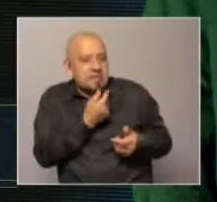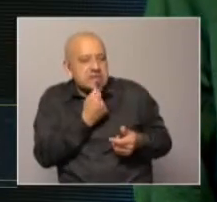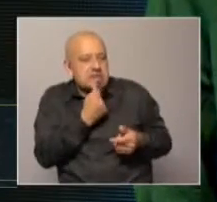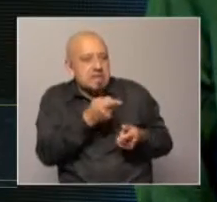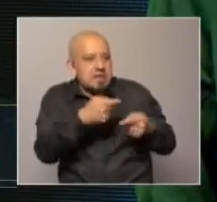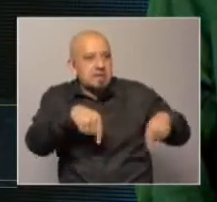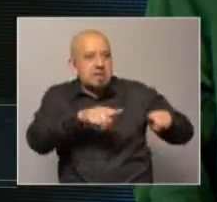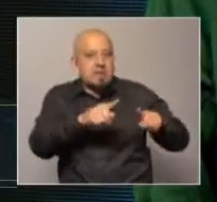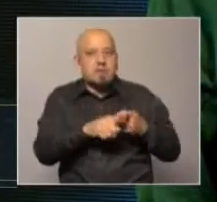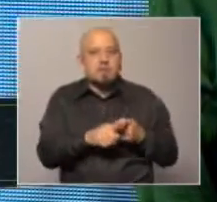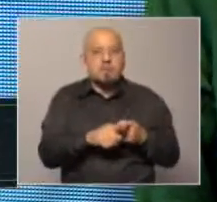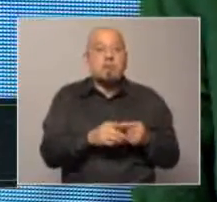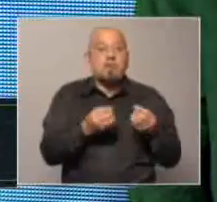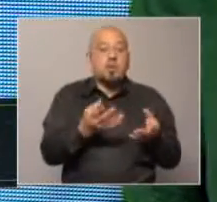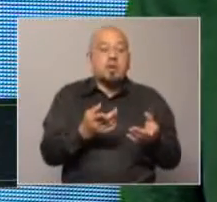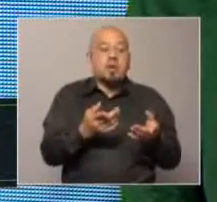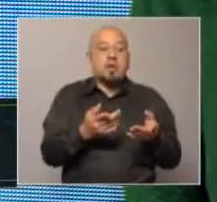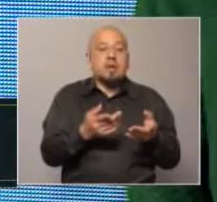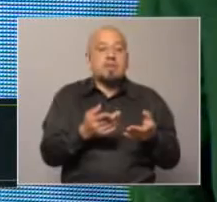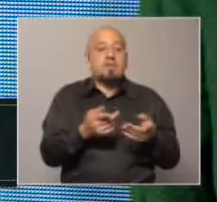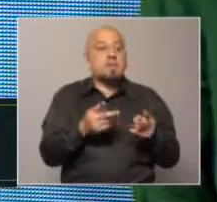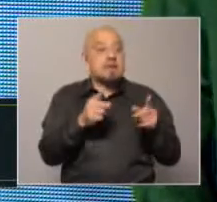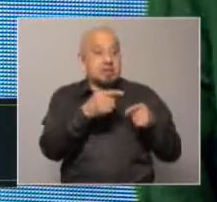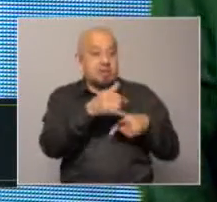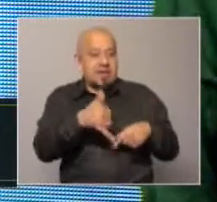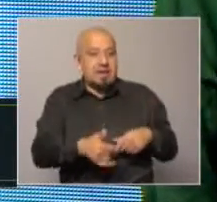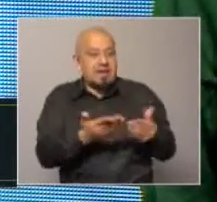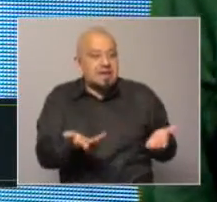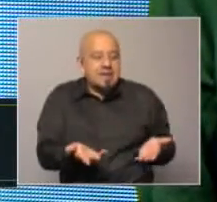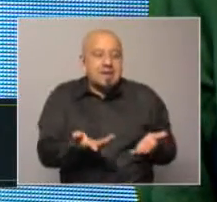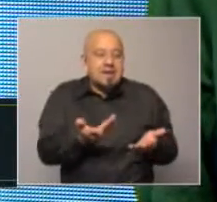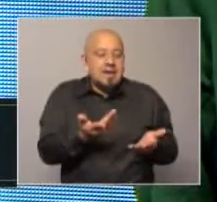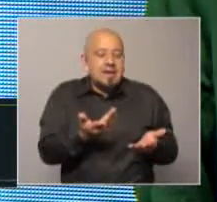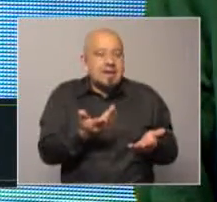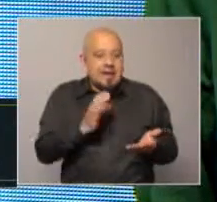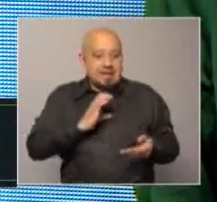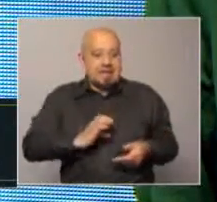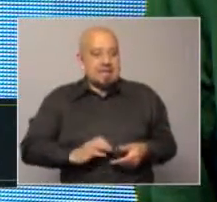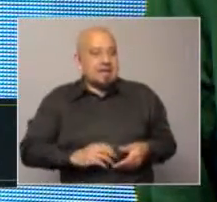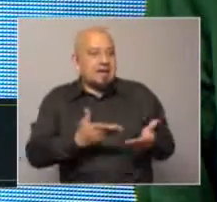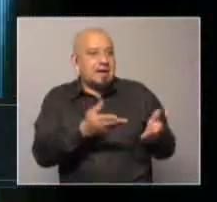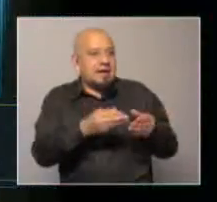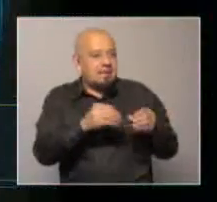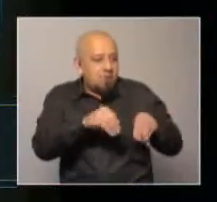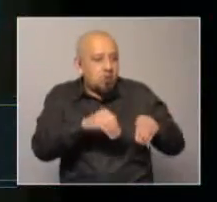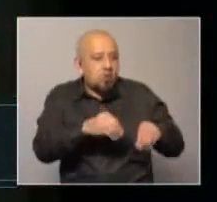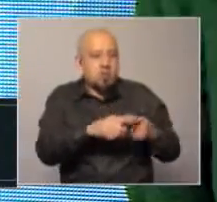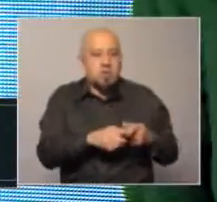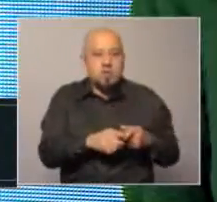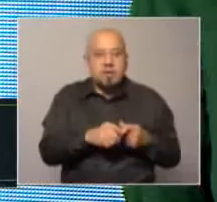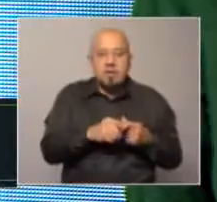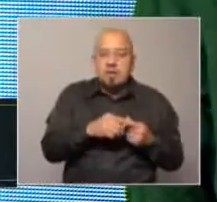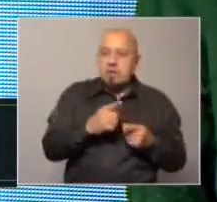penal, justamente. ¿Sí? Por esas debilidades que ellos tienen al cometer los delitos, ¿no? Si fueran más hábiles, no. Pero ahora, no,